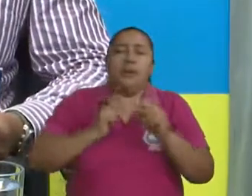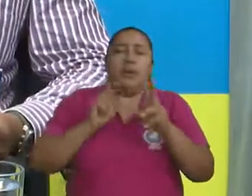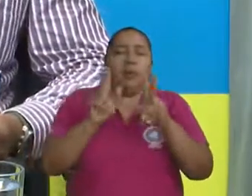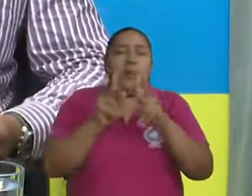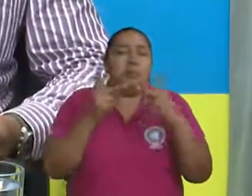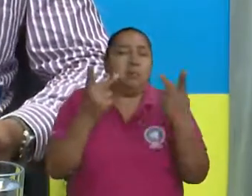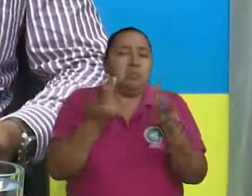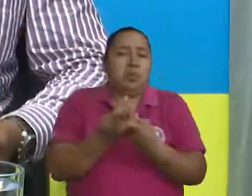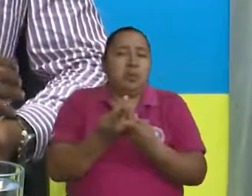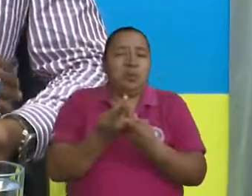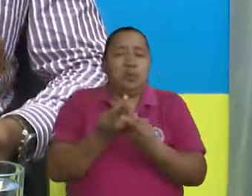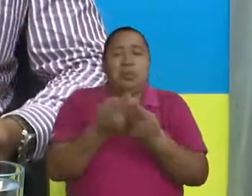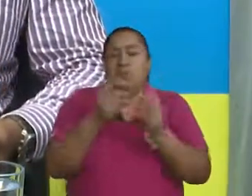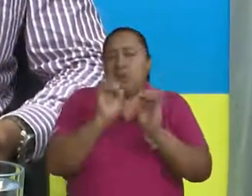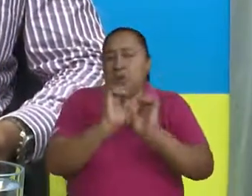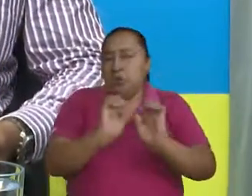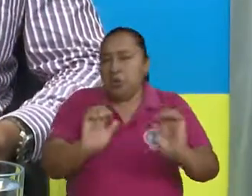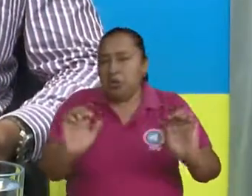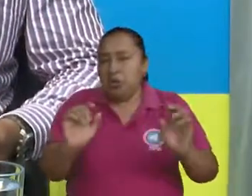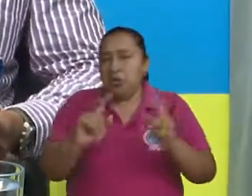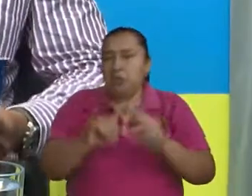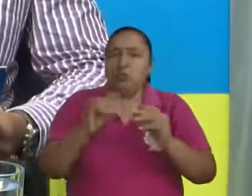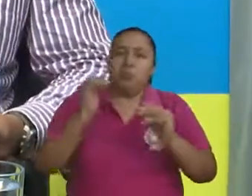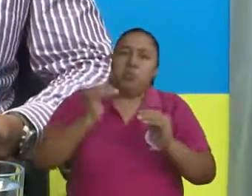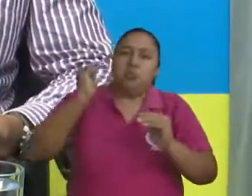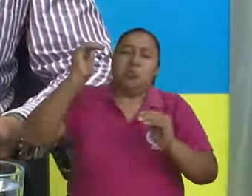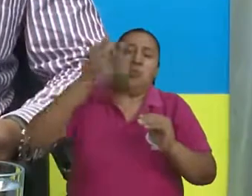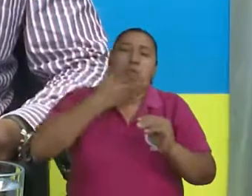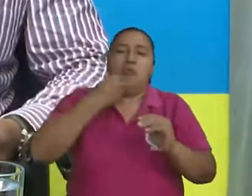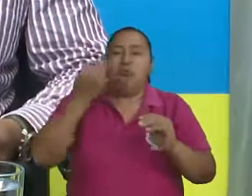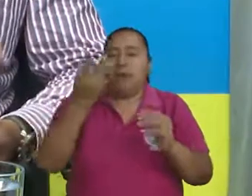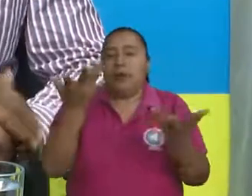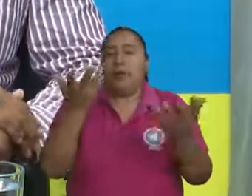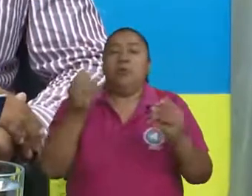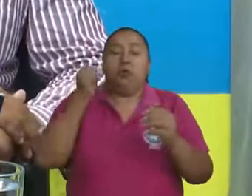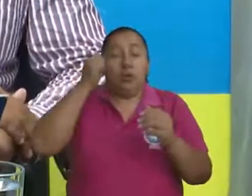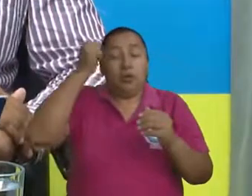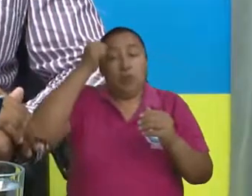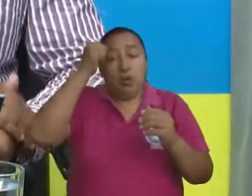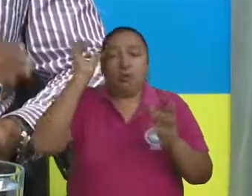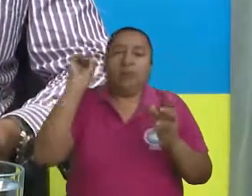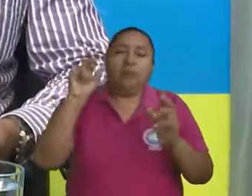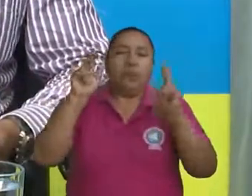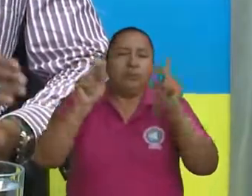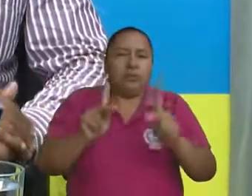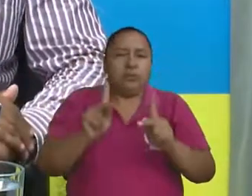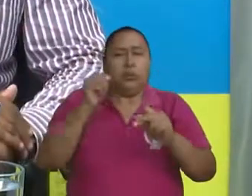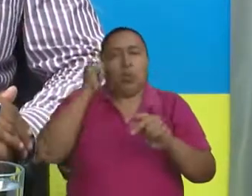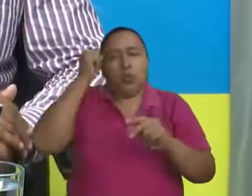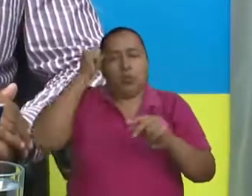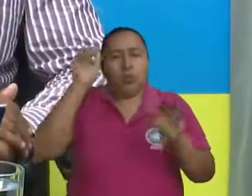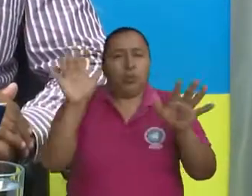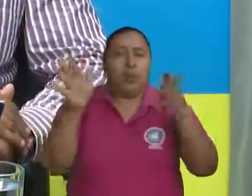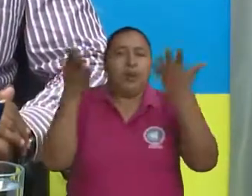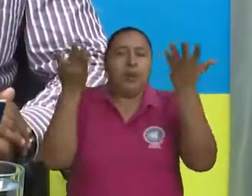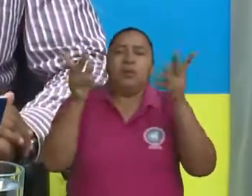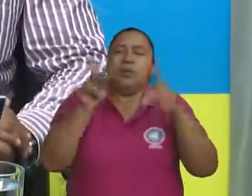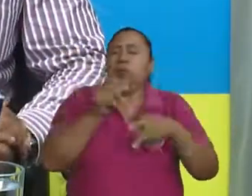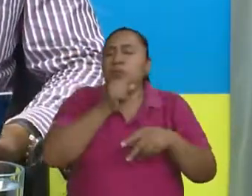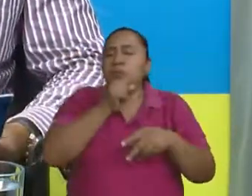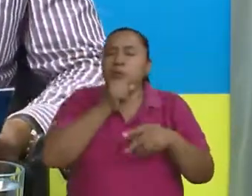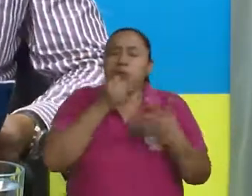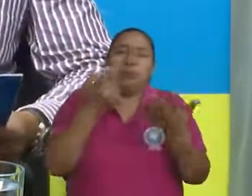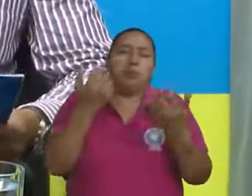tanto a la niñez, a los adolescentes, a los jóvenes, a los adultos y por supuesto a nuestros adultos